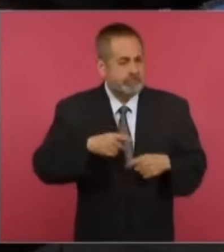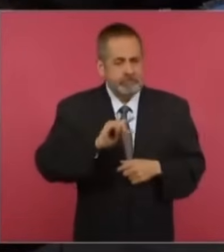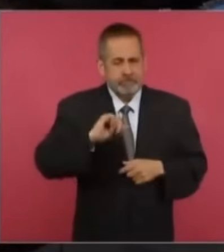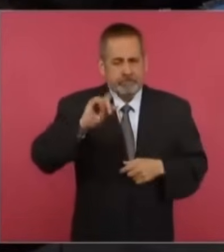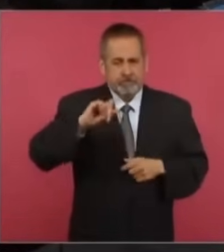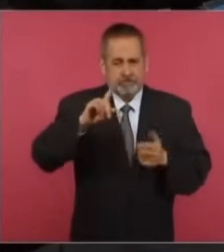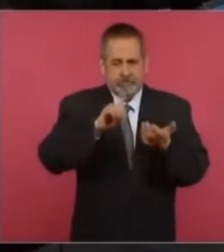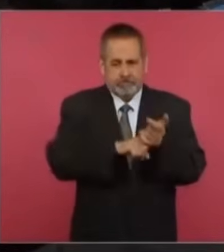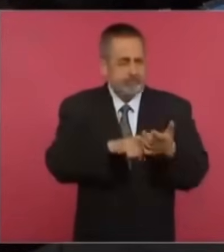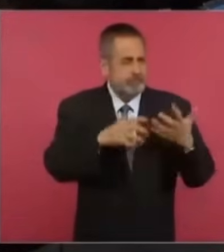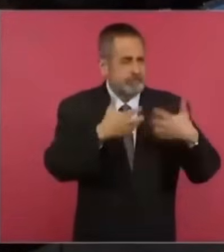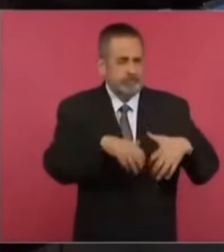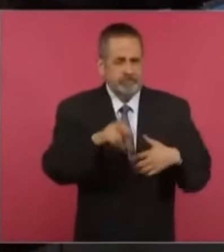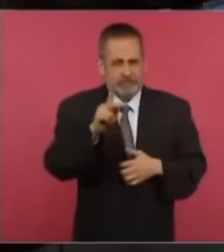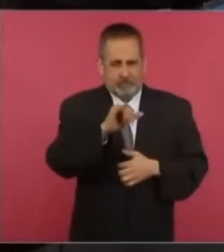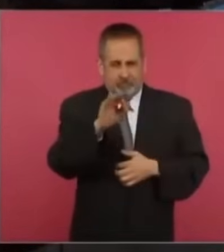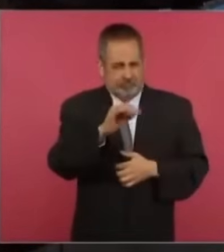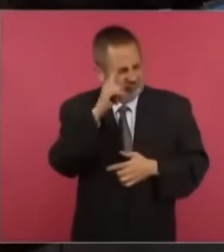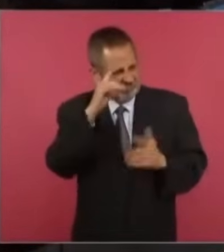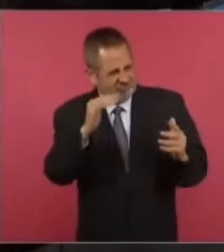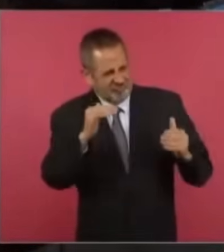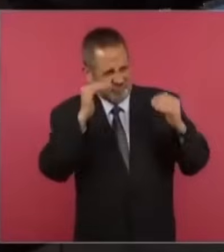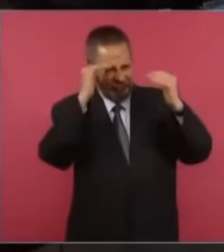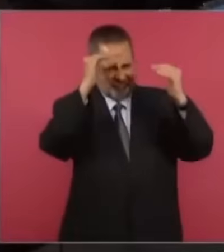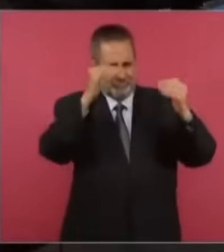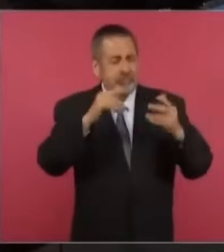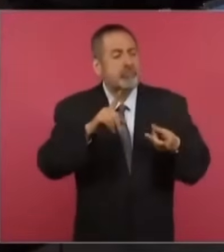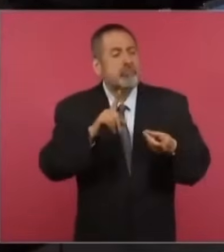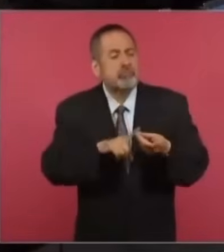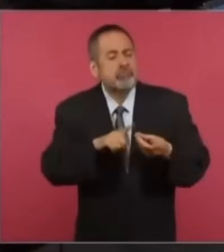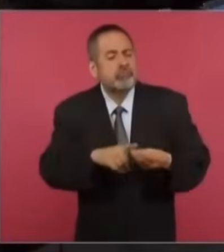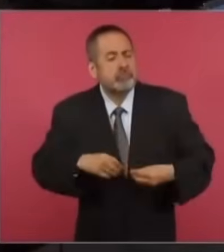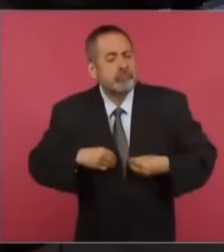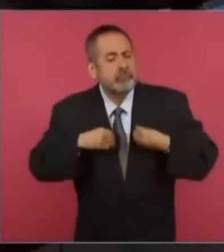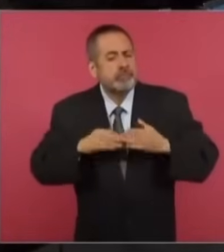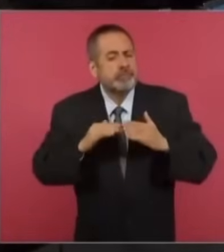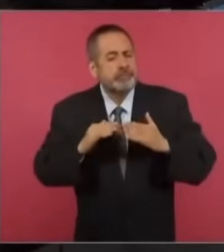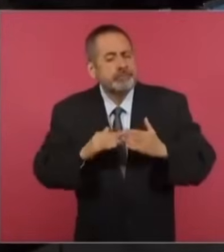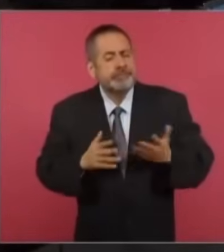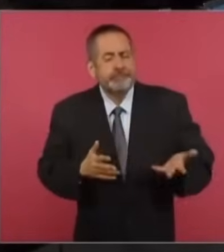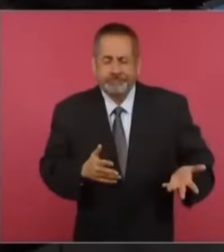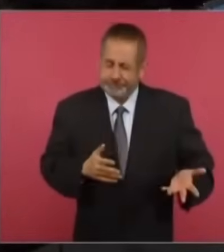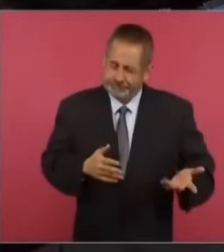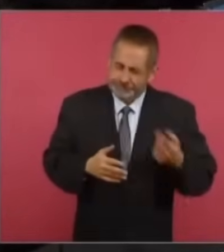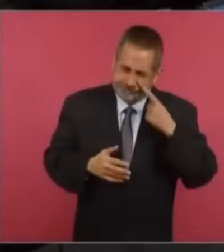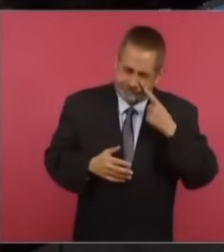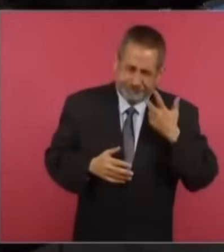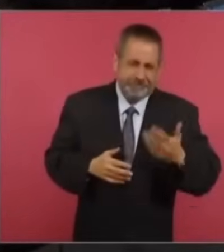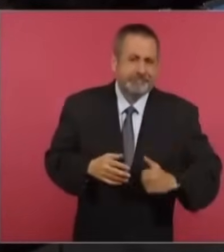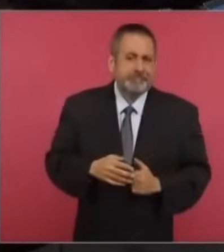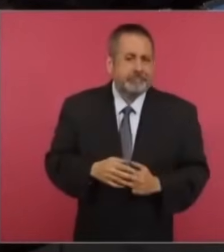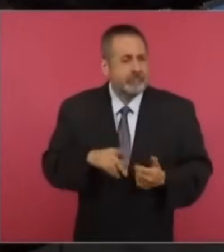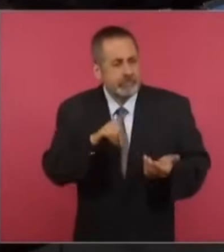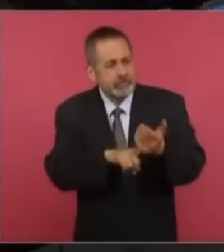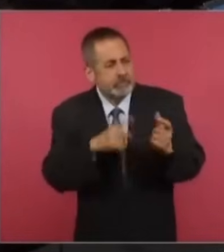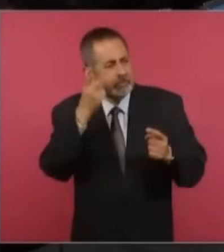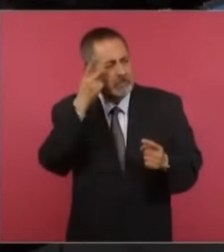funcionarios del Poder Judicial, los de arriba, dónde viven, que